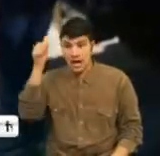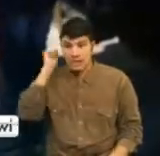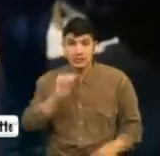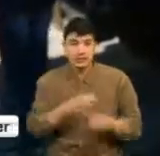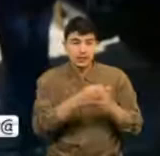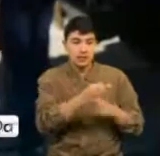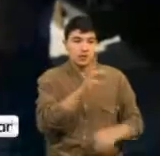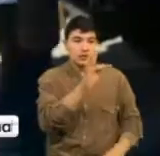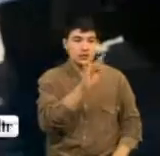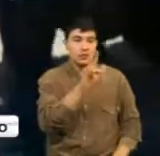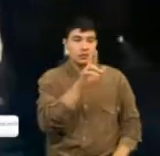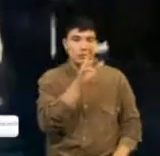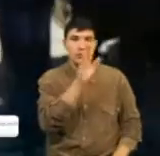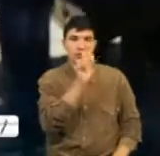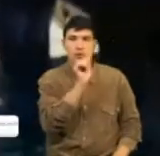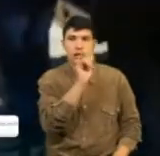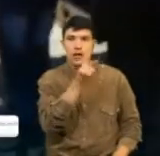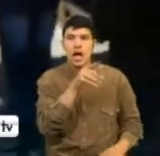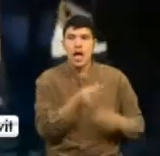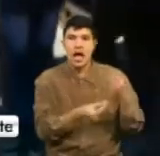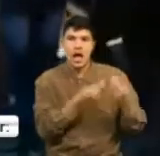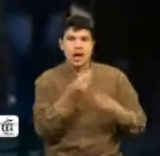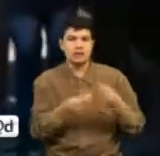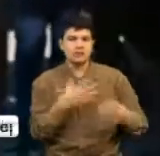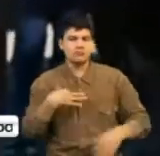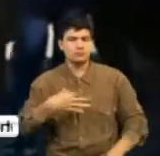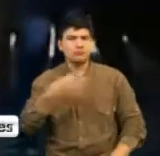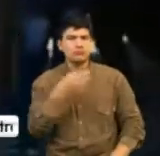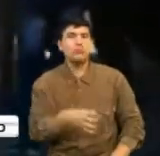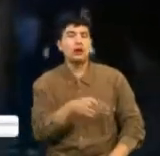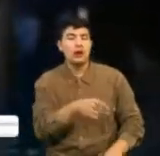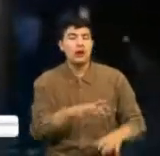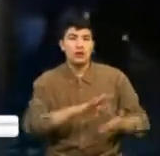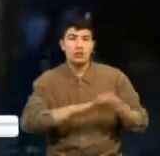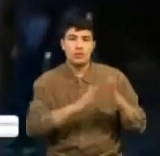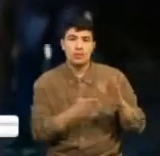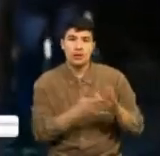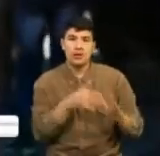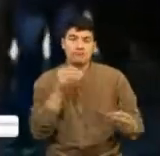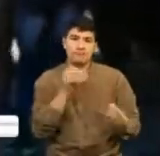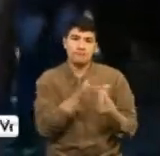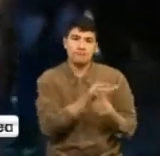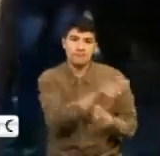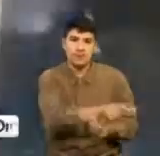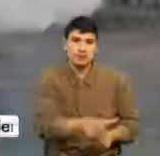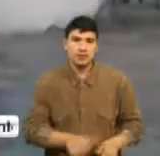corregimiento de Turbay, se realizó un acto de dignificación de la población víctima.